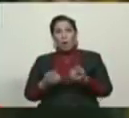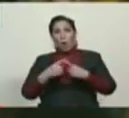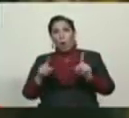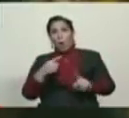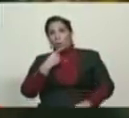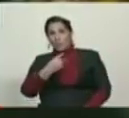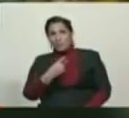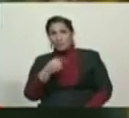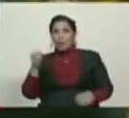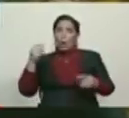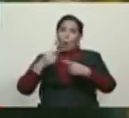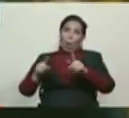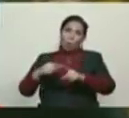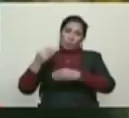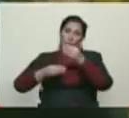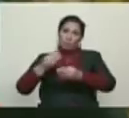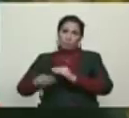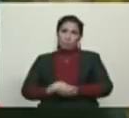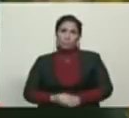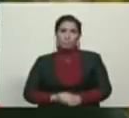hace.